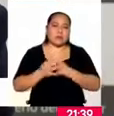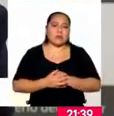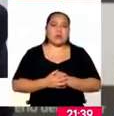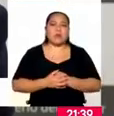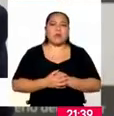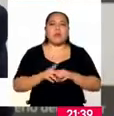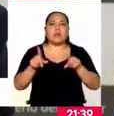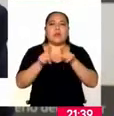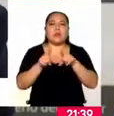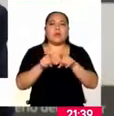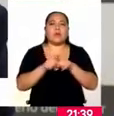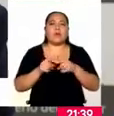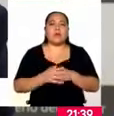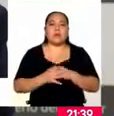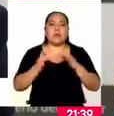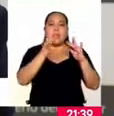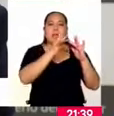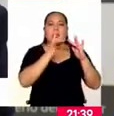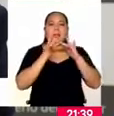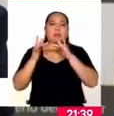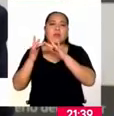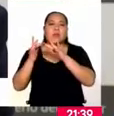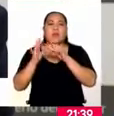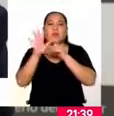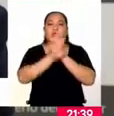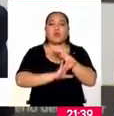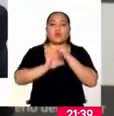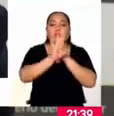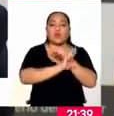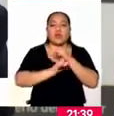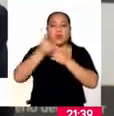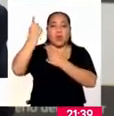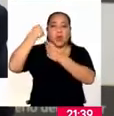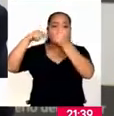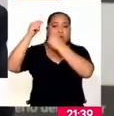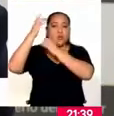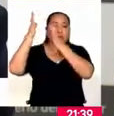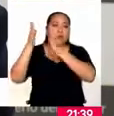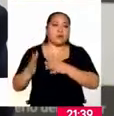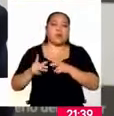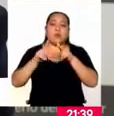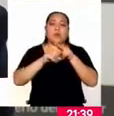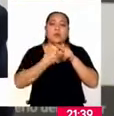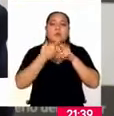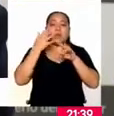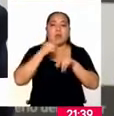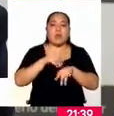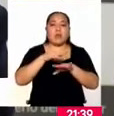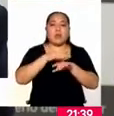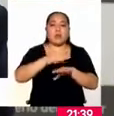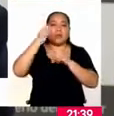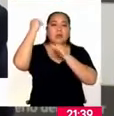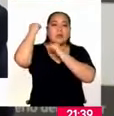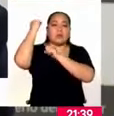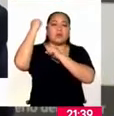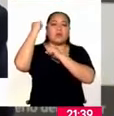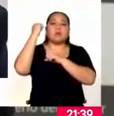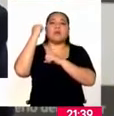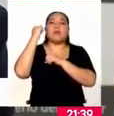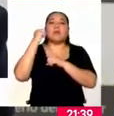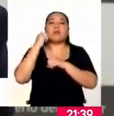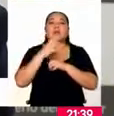Adicionalmente, la red de protección al turista ya se encuentra activada desde el comienzo de las manifestaciones, y tengo para reportar